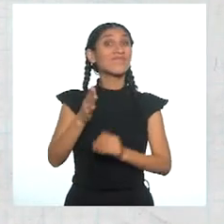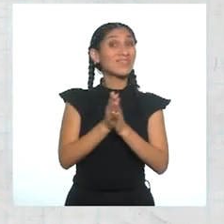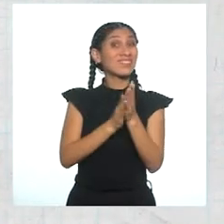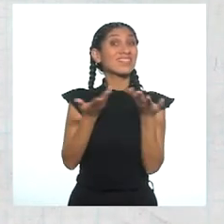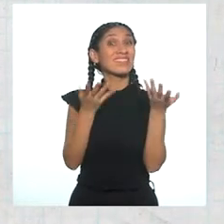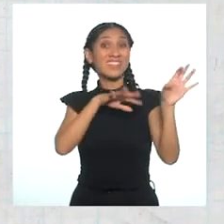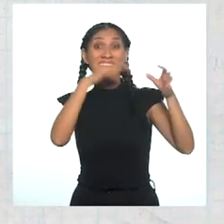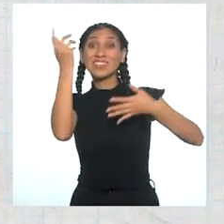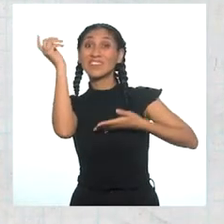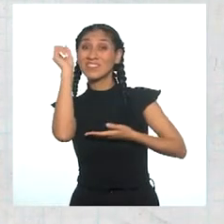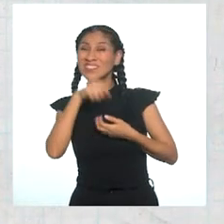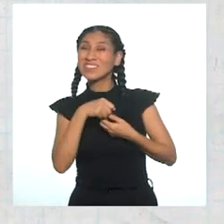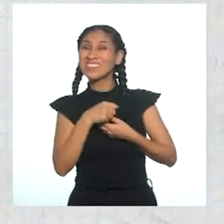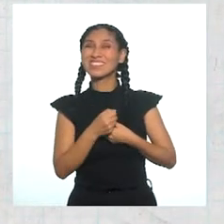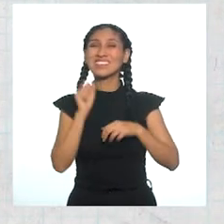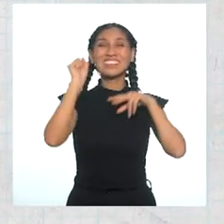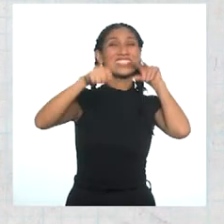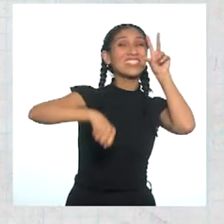o no?